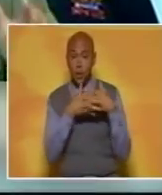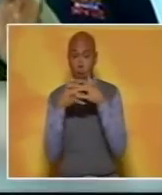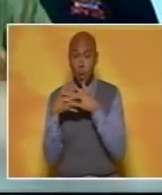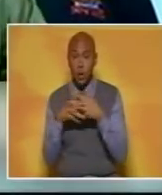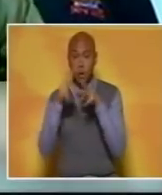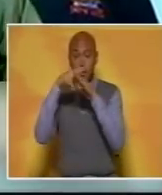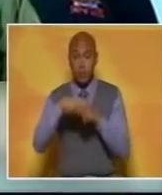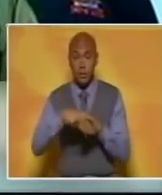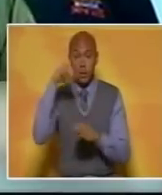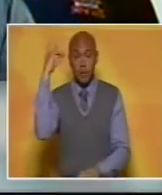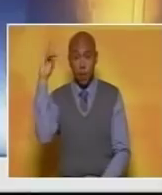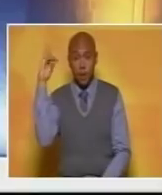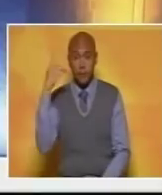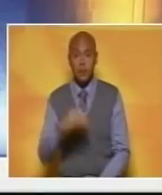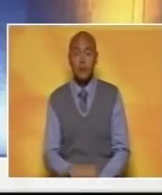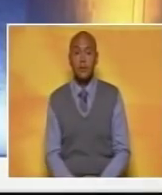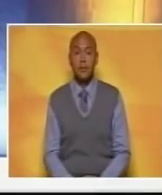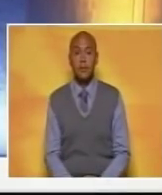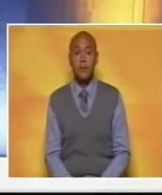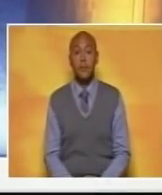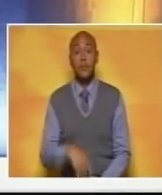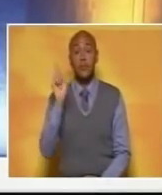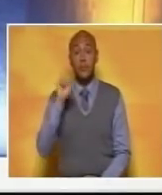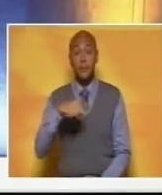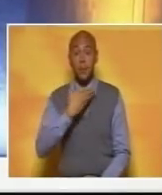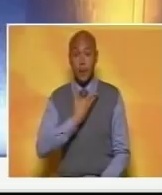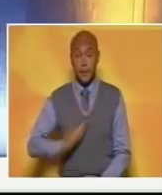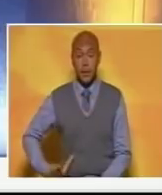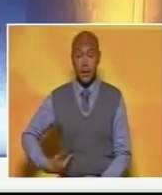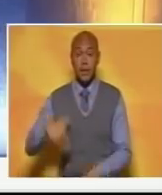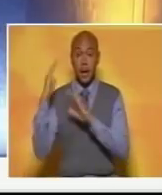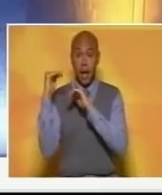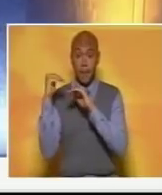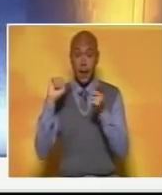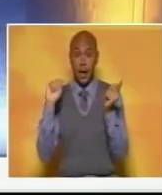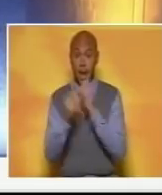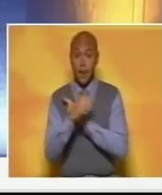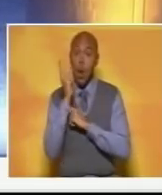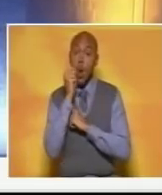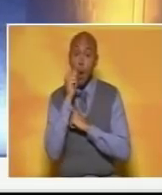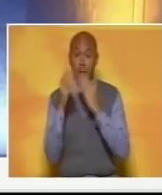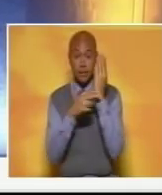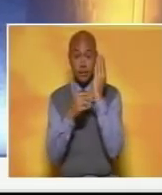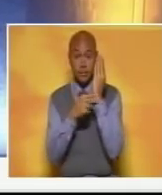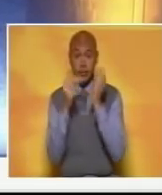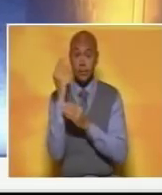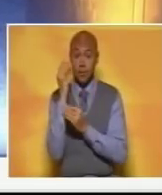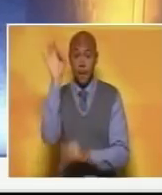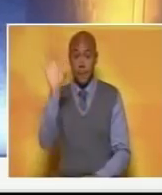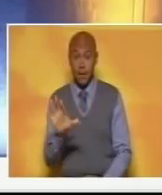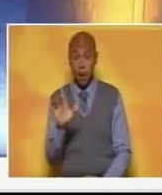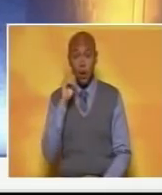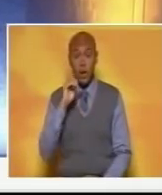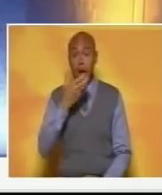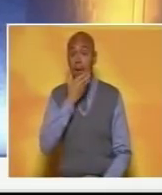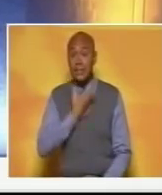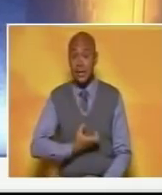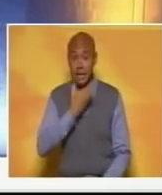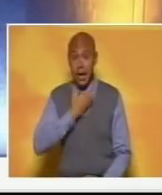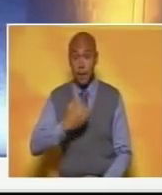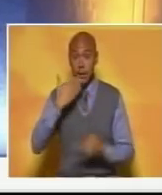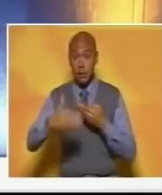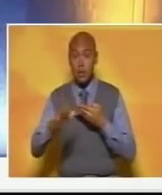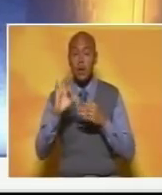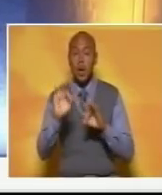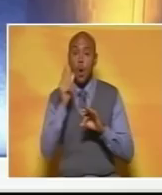apoyar a Evo Morales. El presidente de Esperanza por el Cambio, Javier Bertucci, aseguró que el próximo mes de diciembre será liberado el mayor